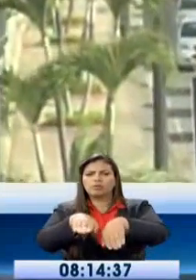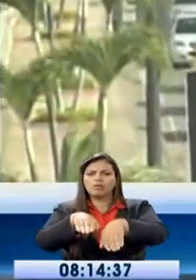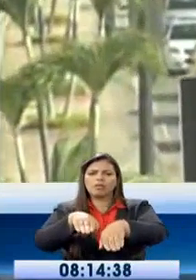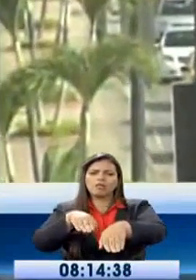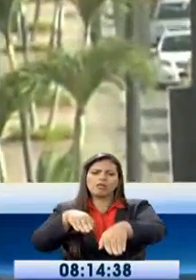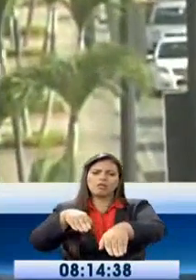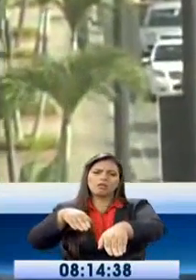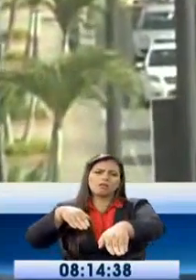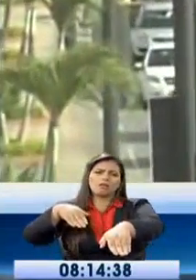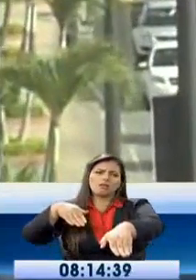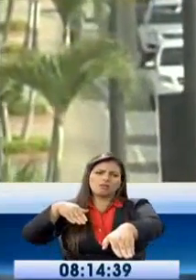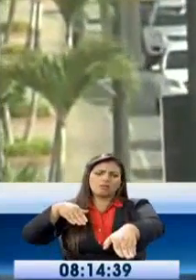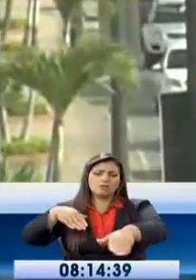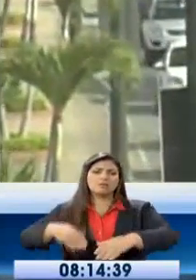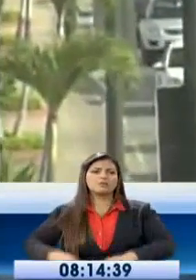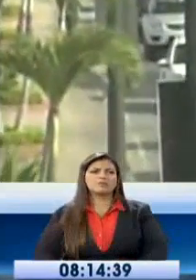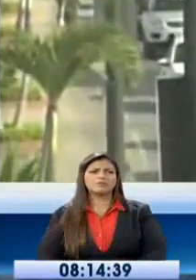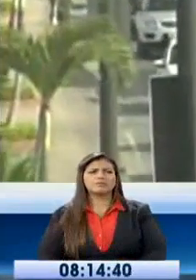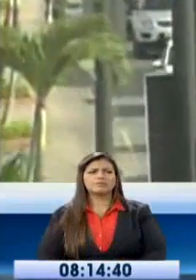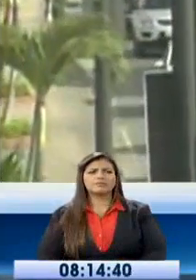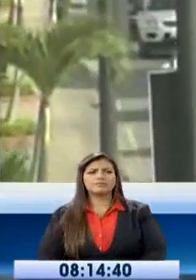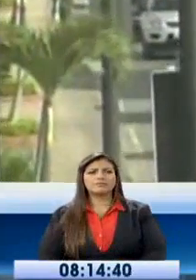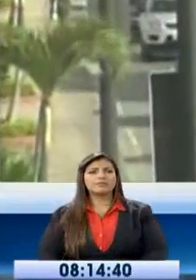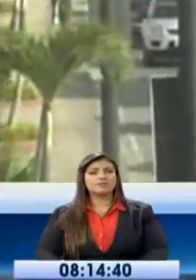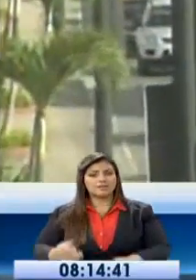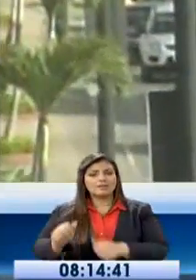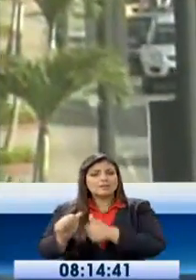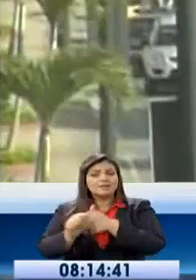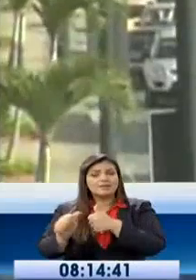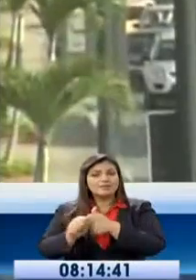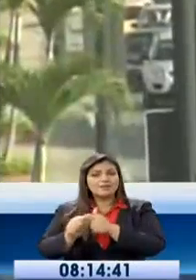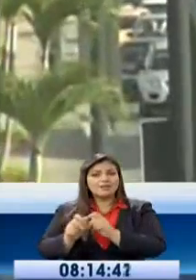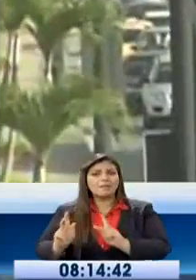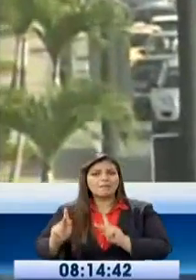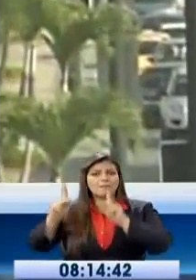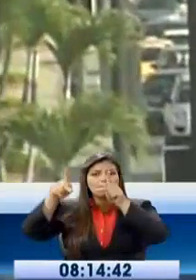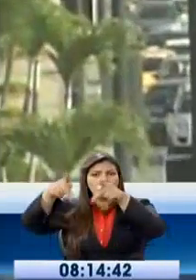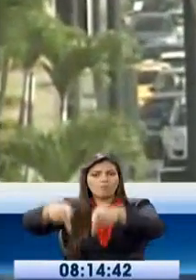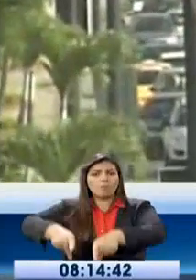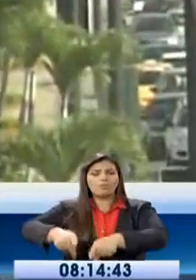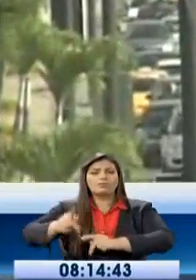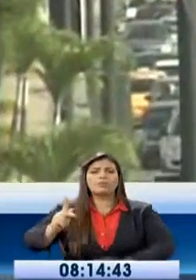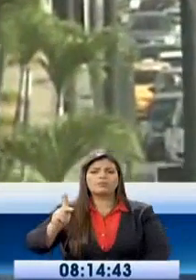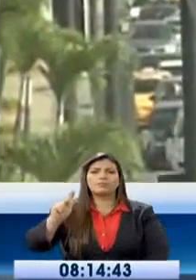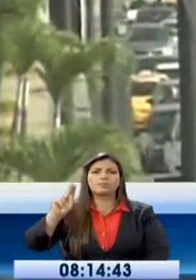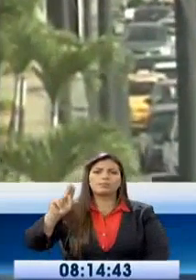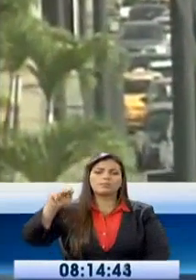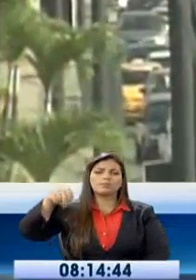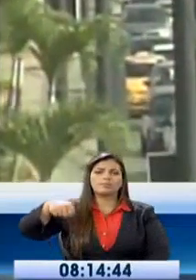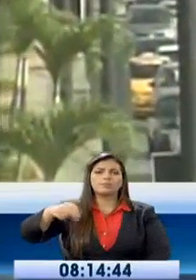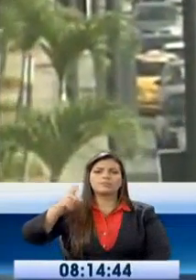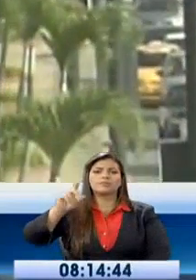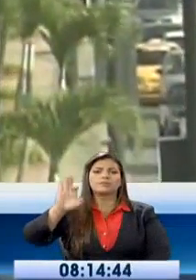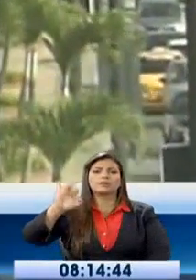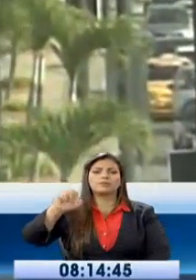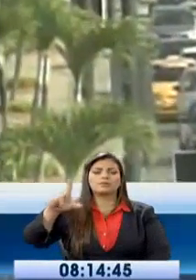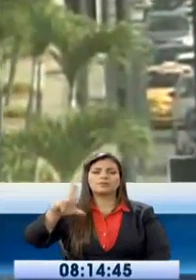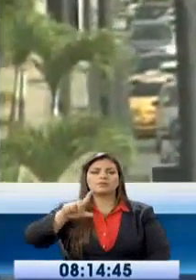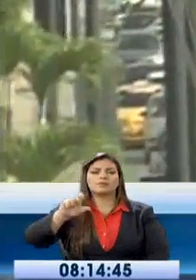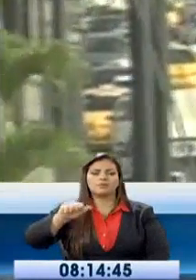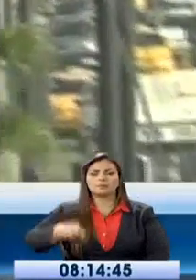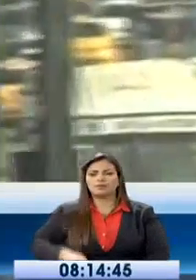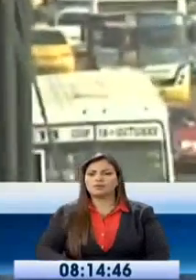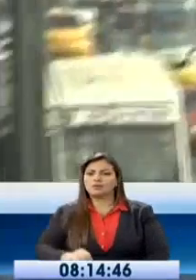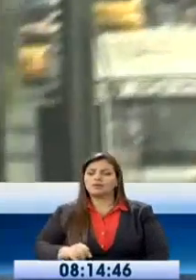produce precisamente a la bajada del puente que viene de la Puntilla. Y vemos eso a la izquierda y a la derecha, los carros que vienen